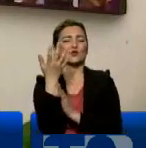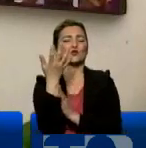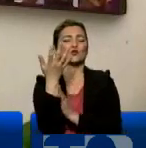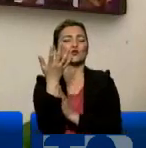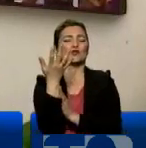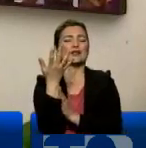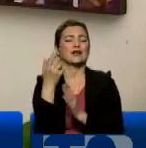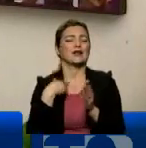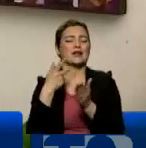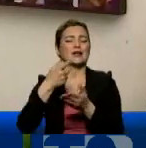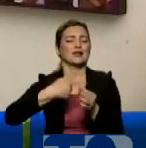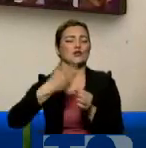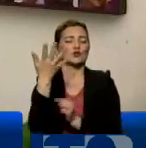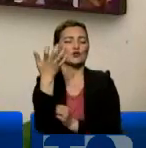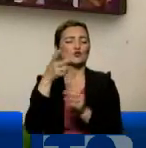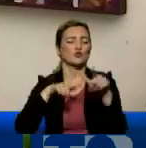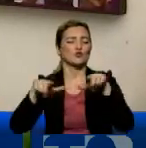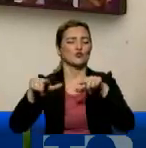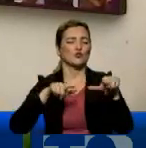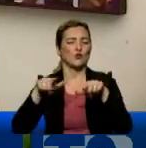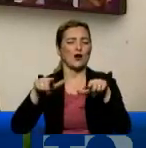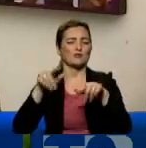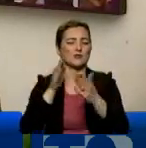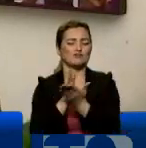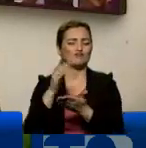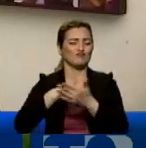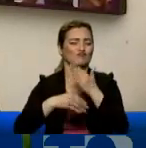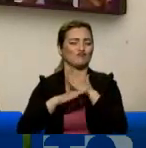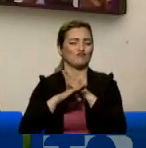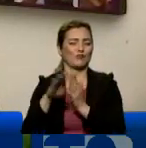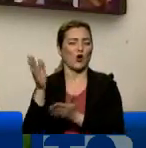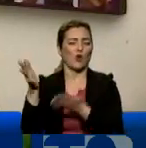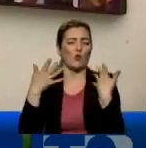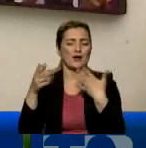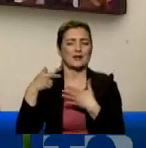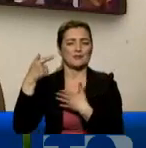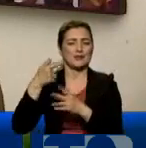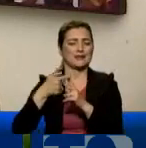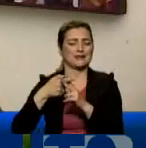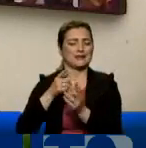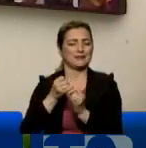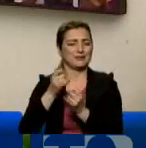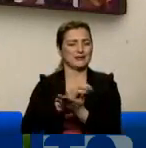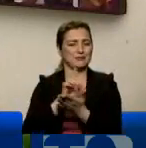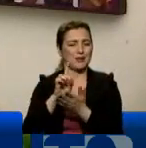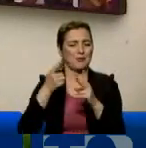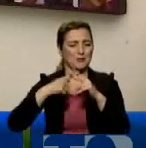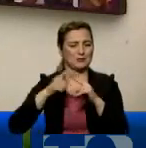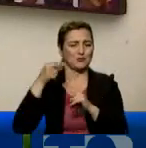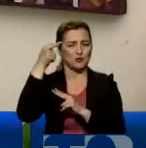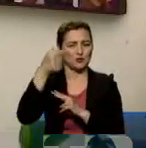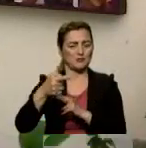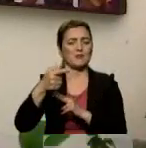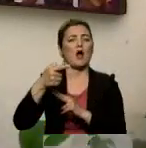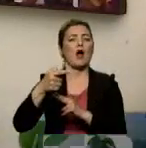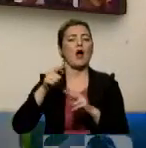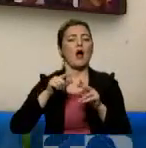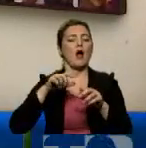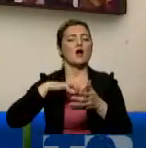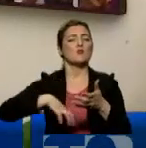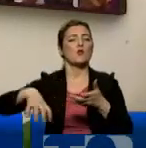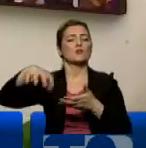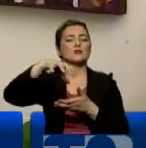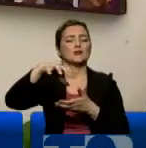en Guayaquil empezamos desde este fin de semana y en el resto de ciudades la próxima semana. Con toda esa información y el análisis que podamos